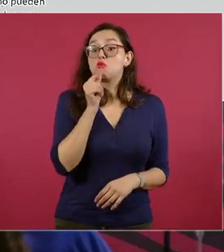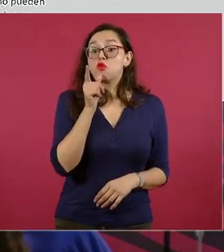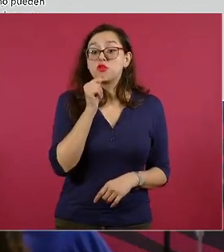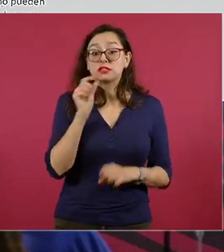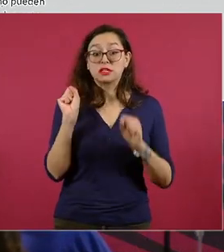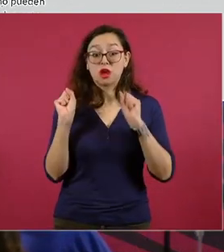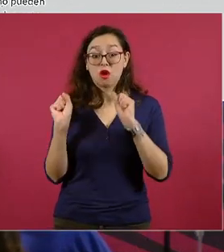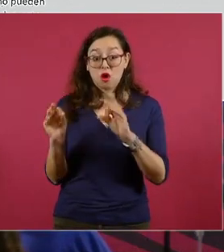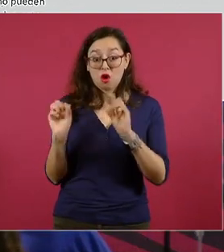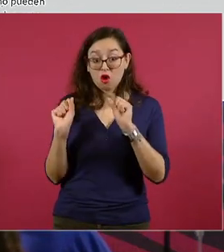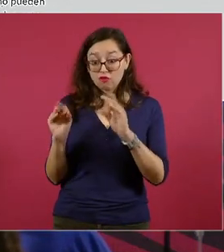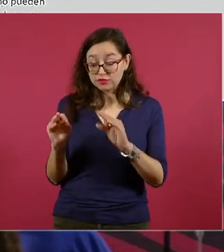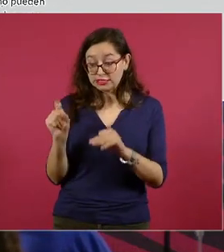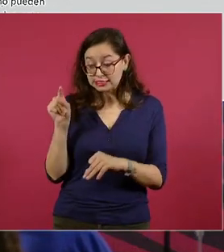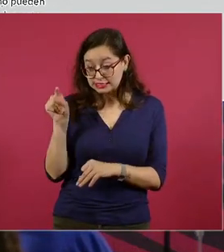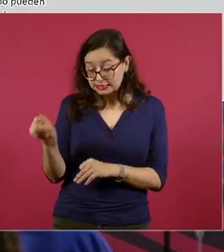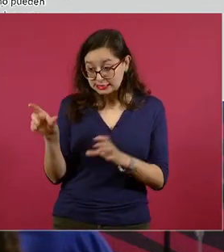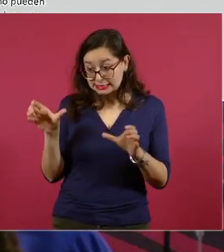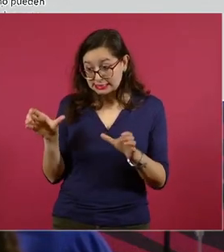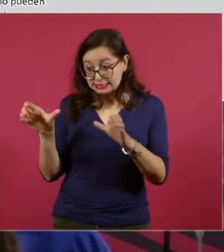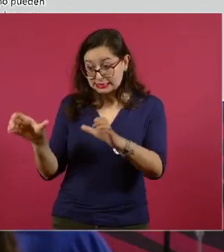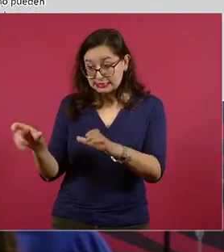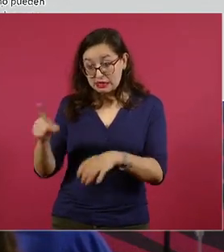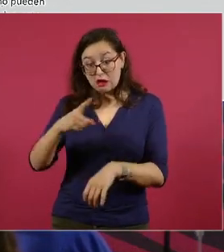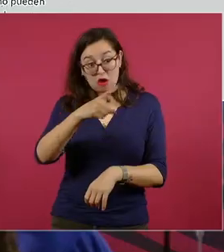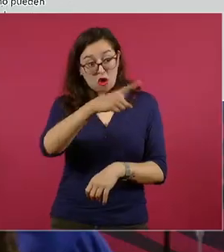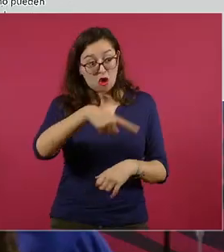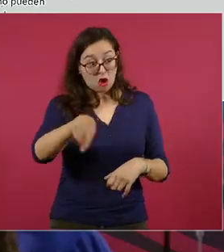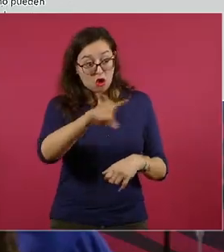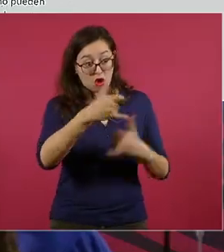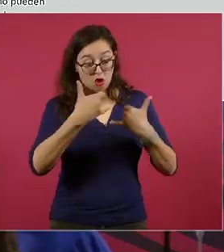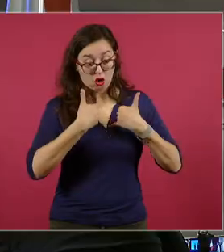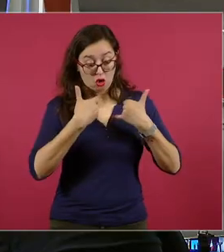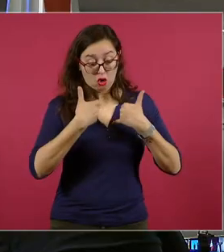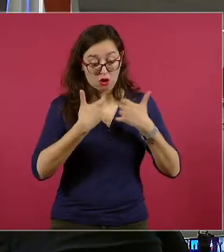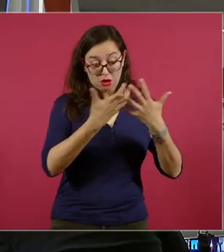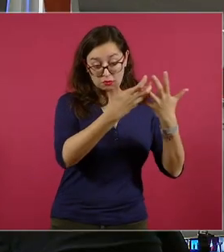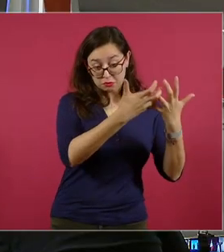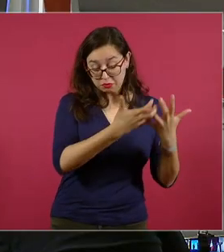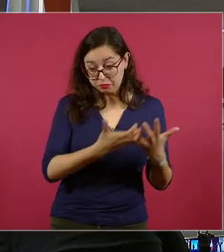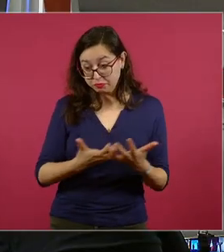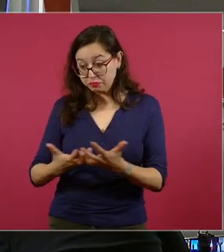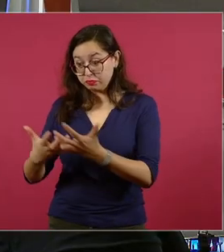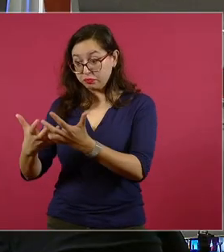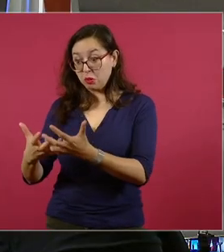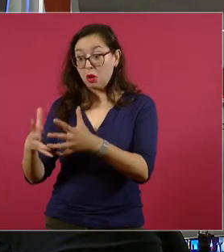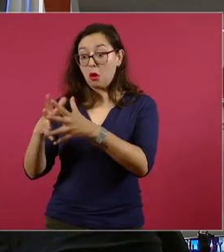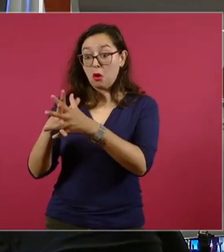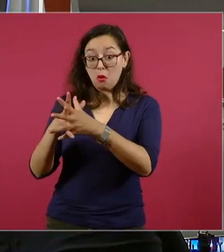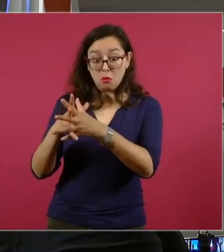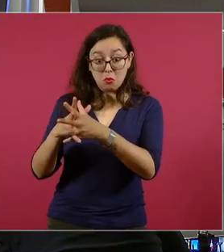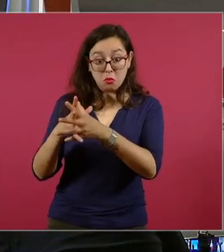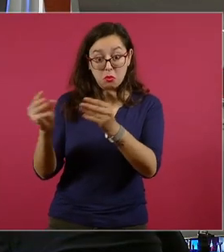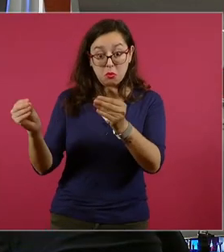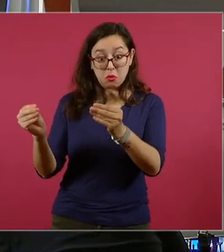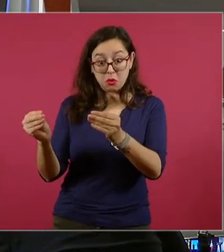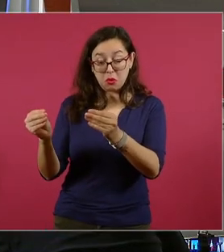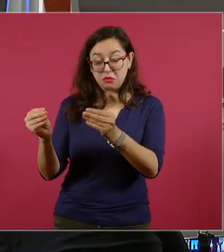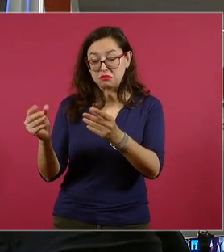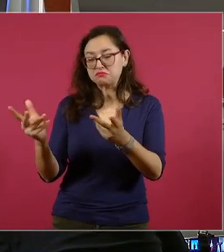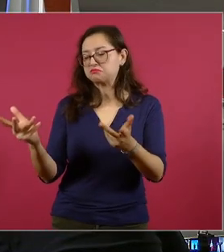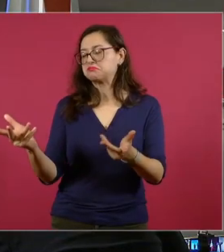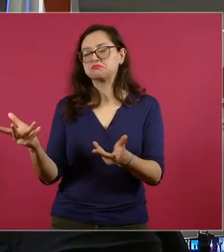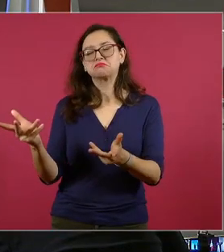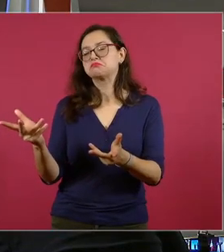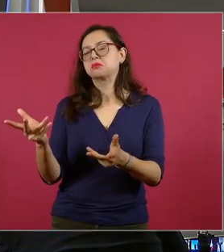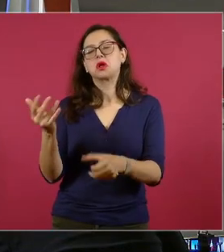tenga la influencia política y los recursos necesarios para organizar un